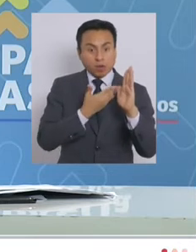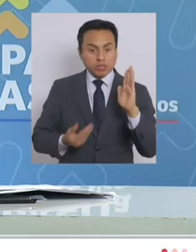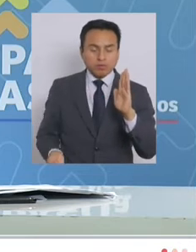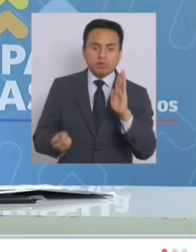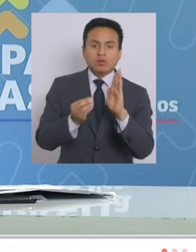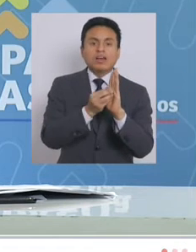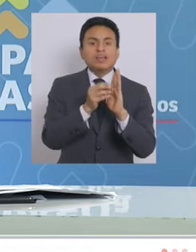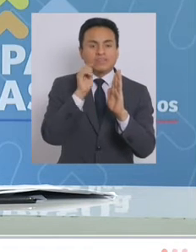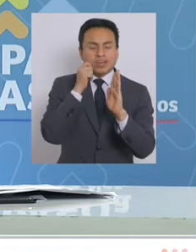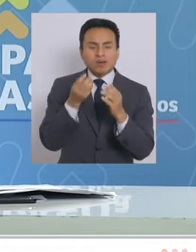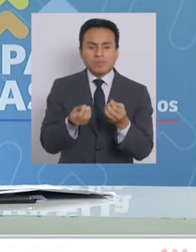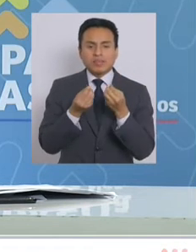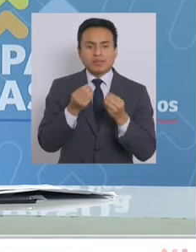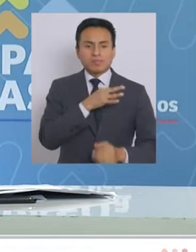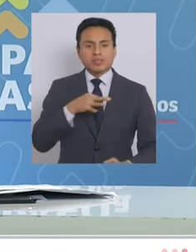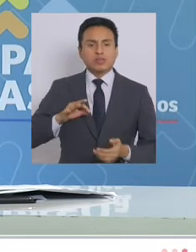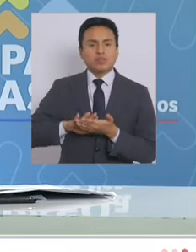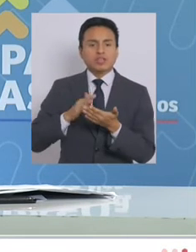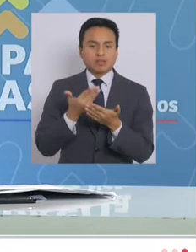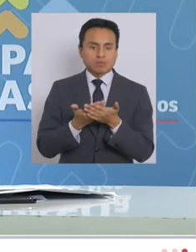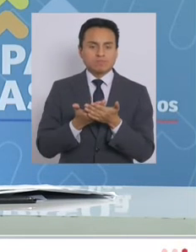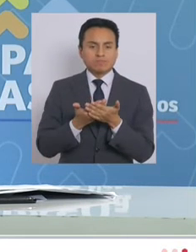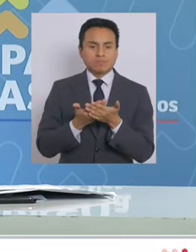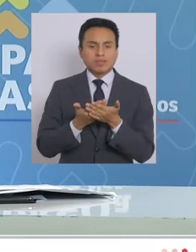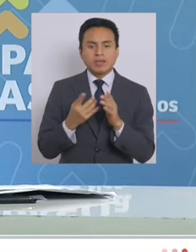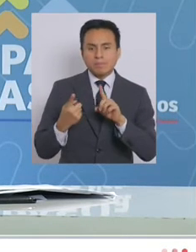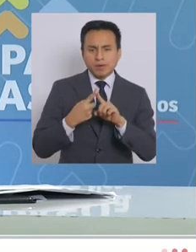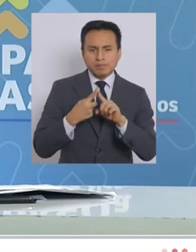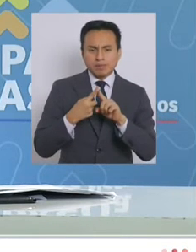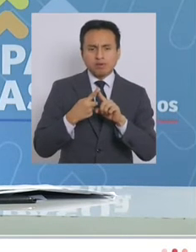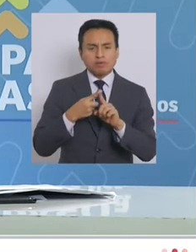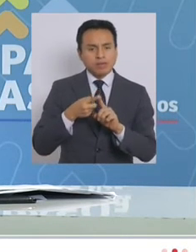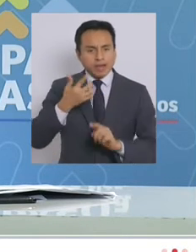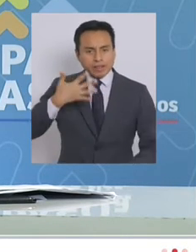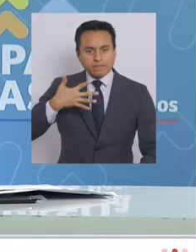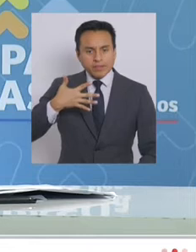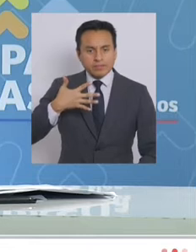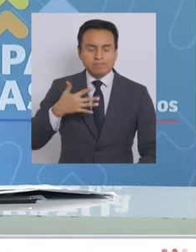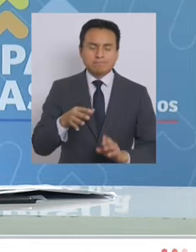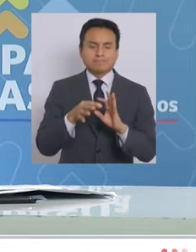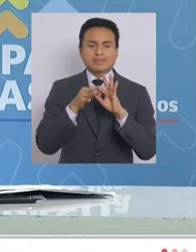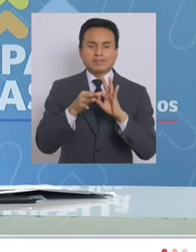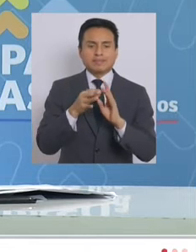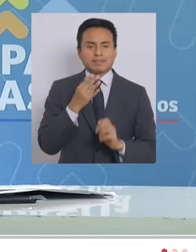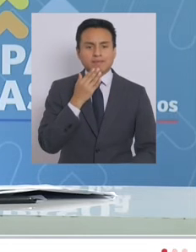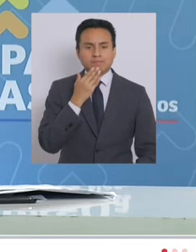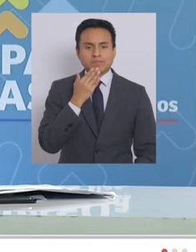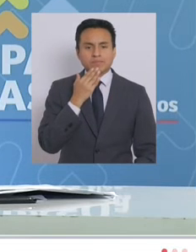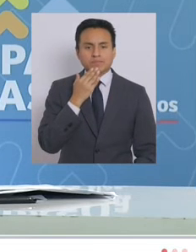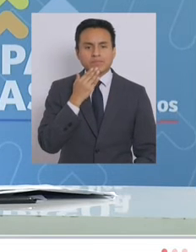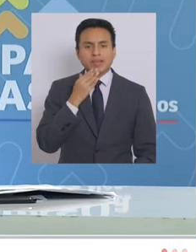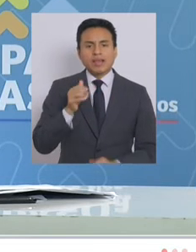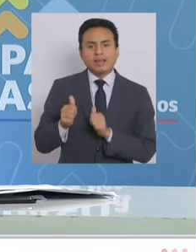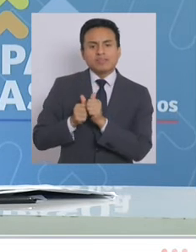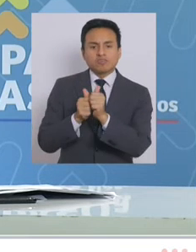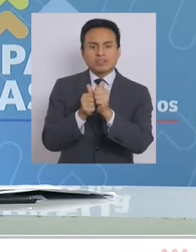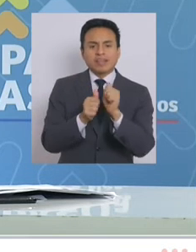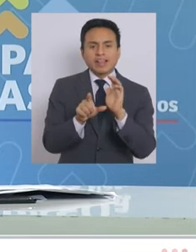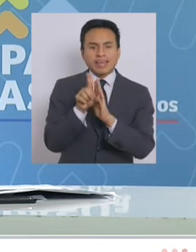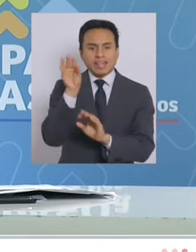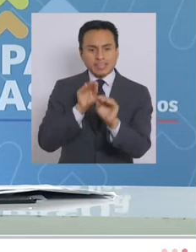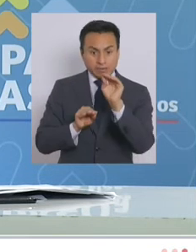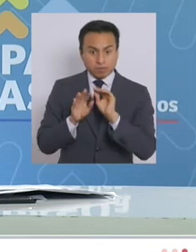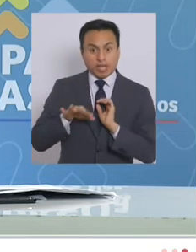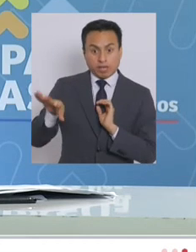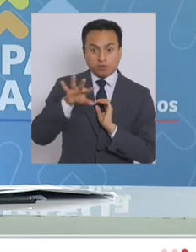en la cual obviamente el ministerio de salud ha tenido una participación relevante y agradezco también y asesores legislativos que